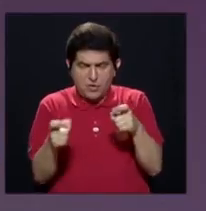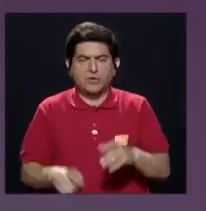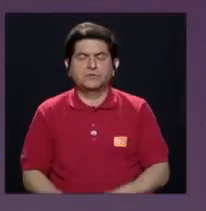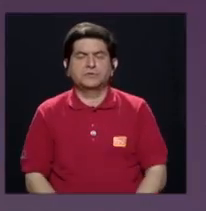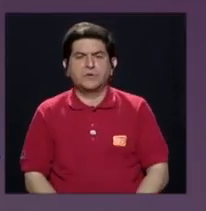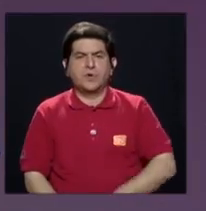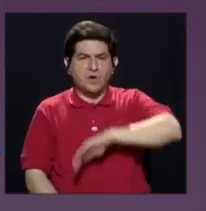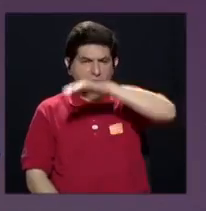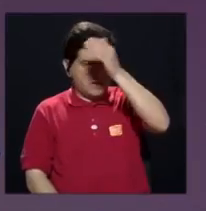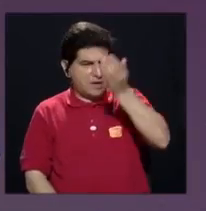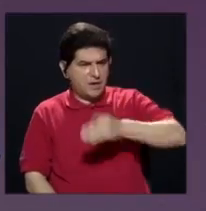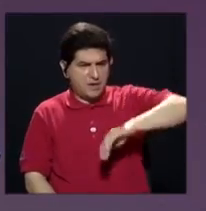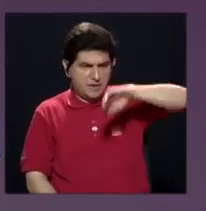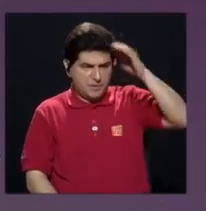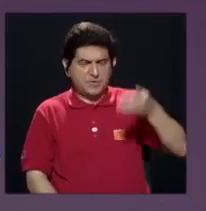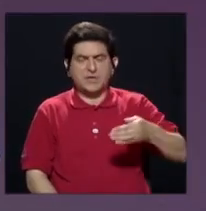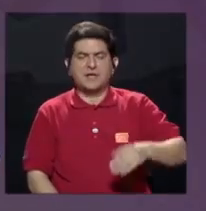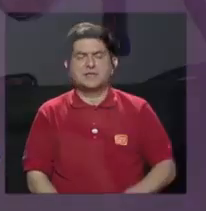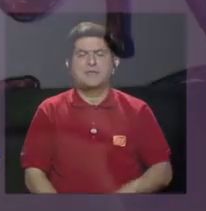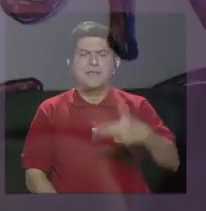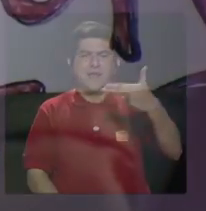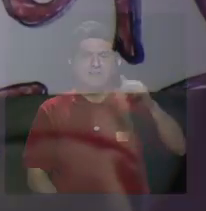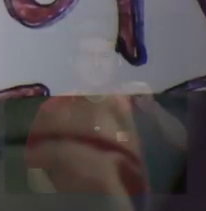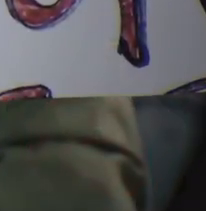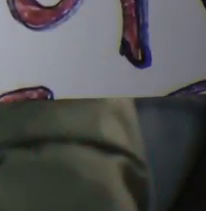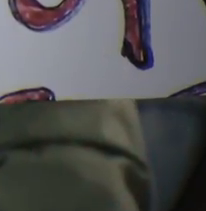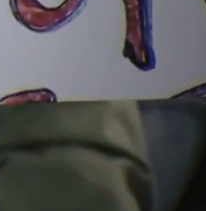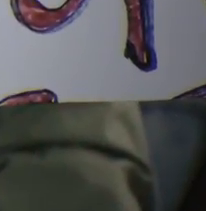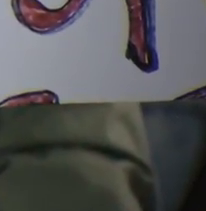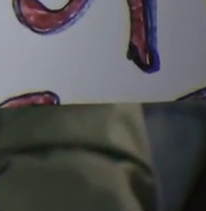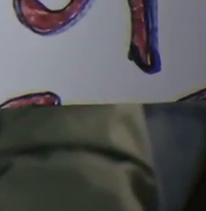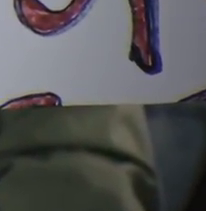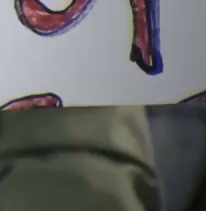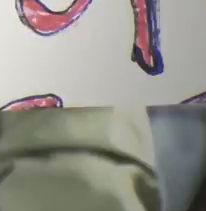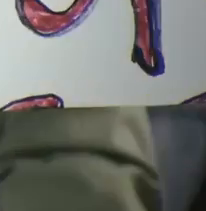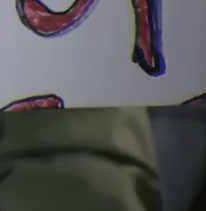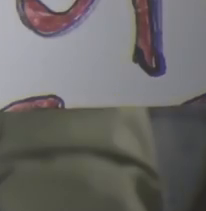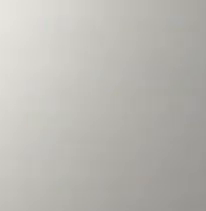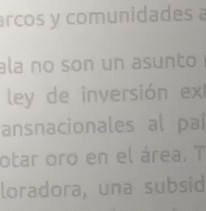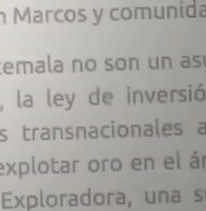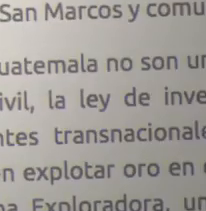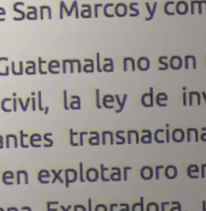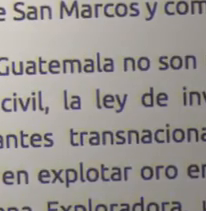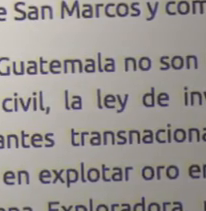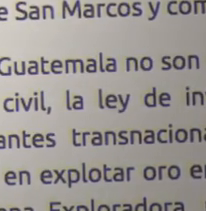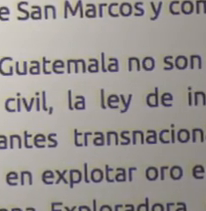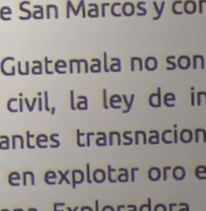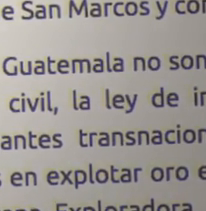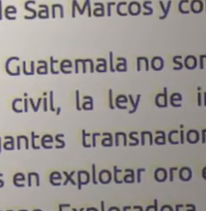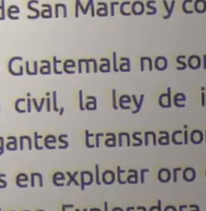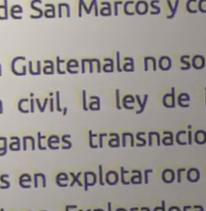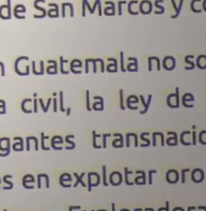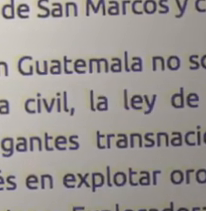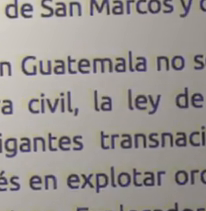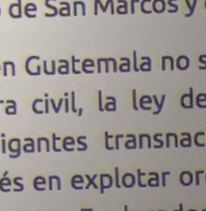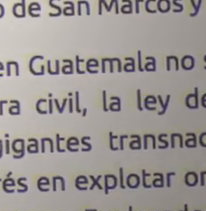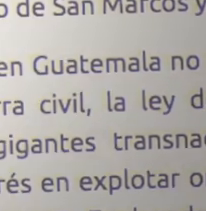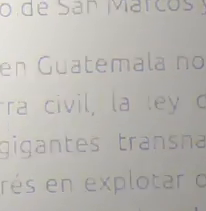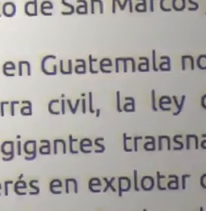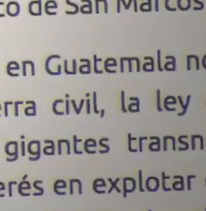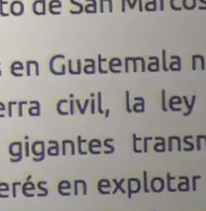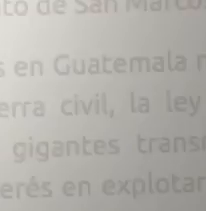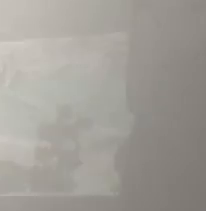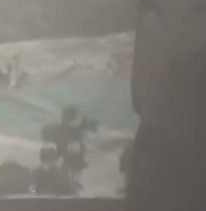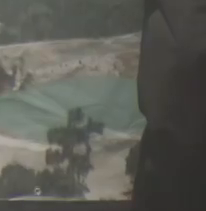chapan Eh Esto ya va a ser 3 años eh justamente nosotras que veríamos de la experiencia de